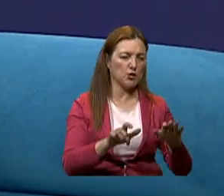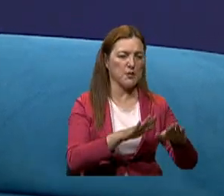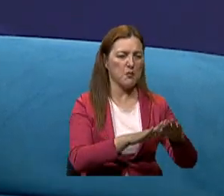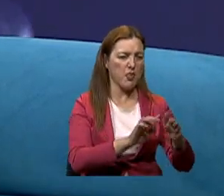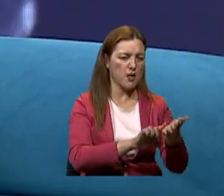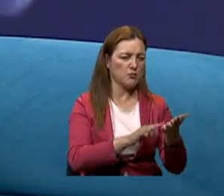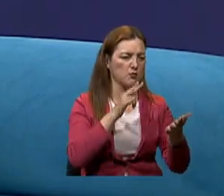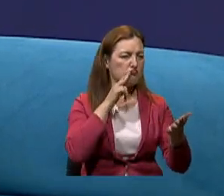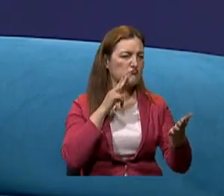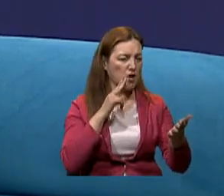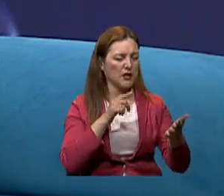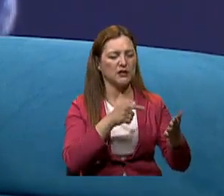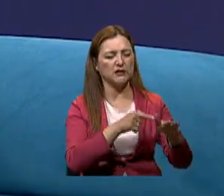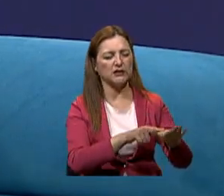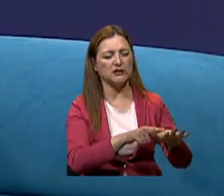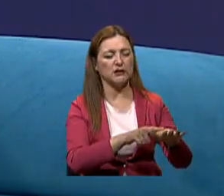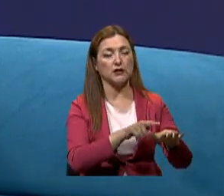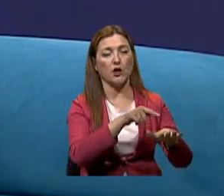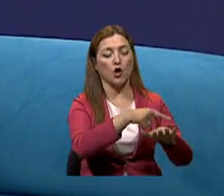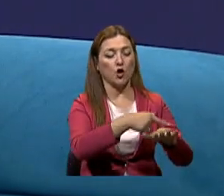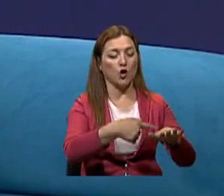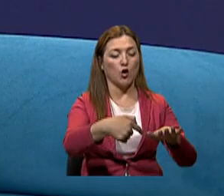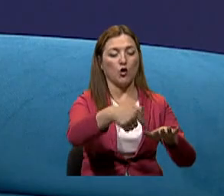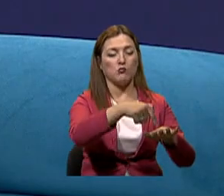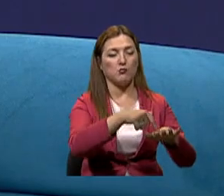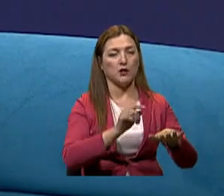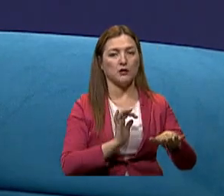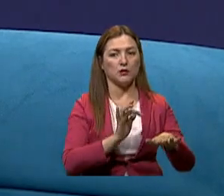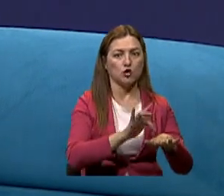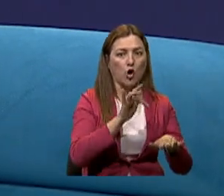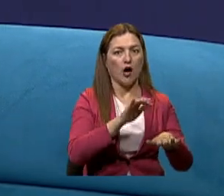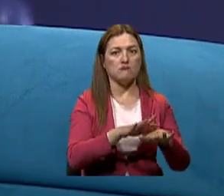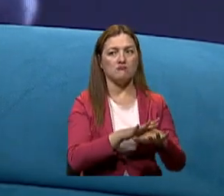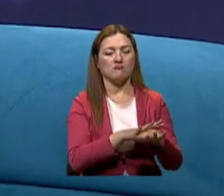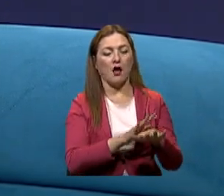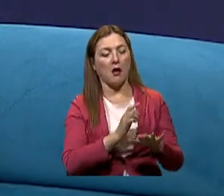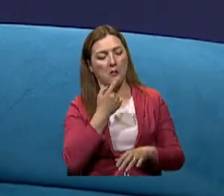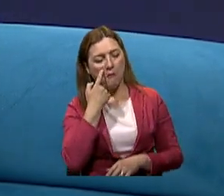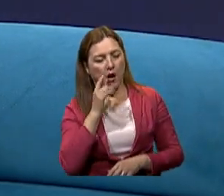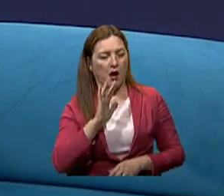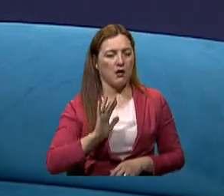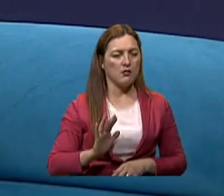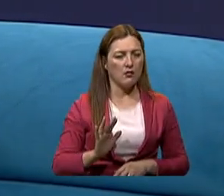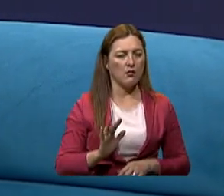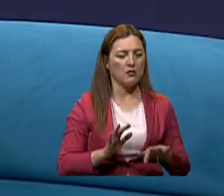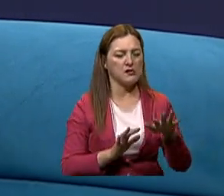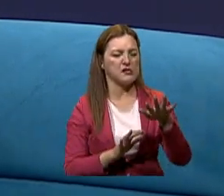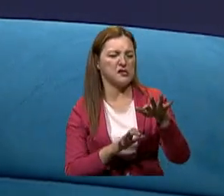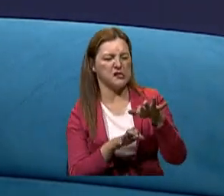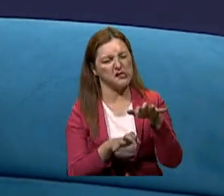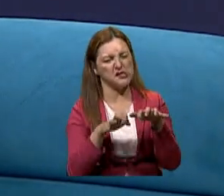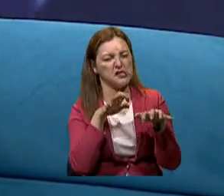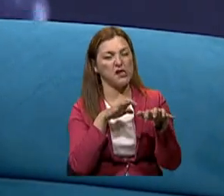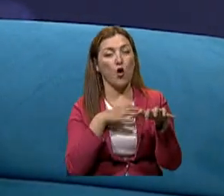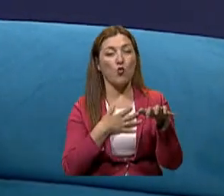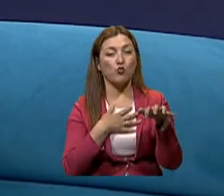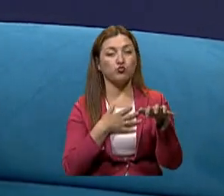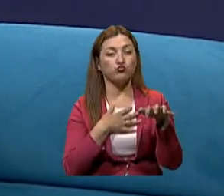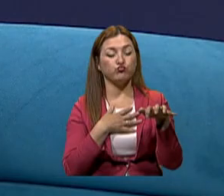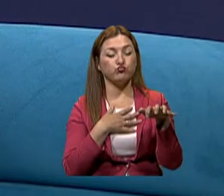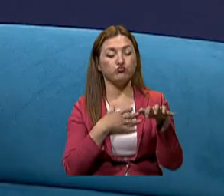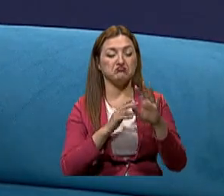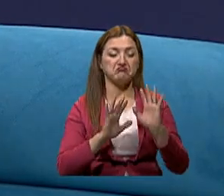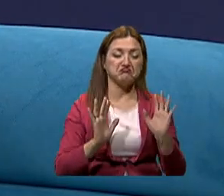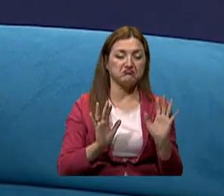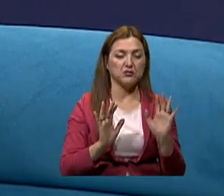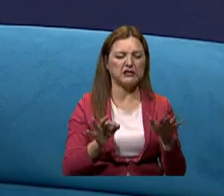diabético neuropático. Solo esté afectado su sensibilidad y motricidad o deformidad de los dedos. Y está complicado